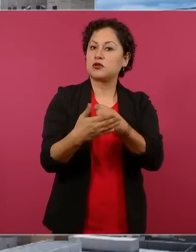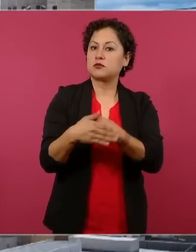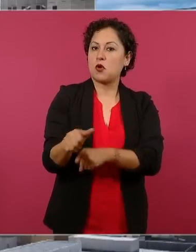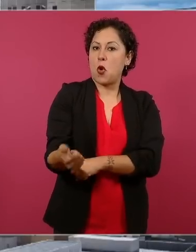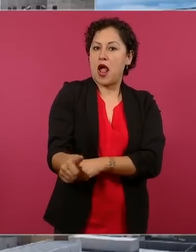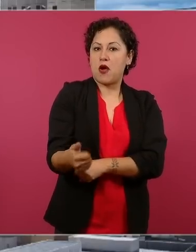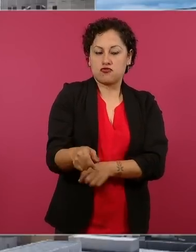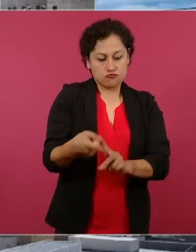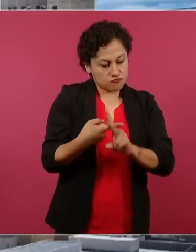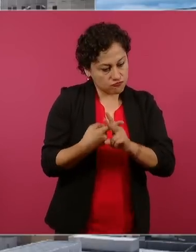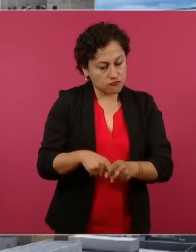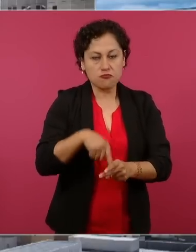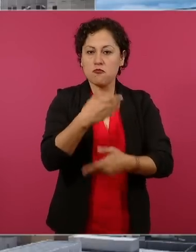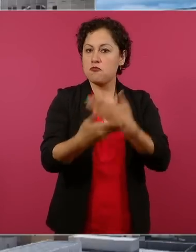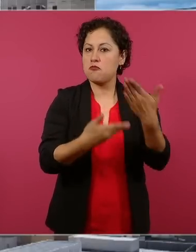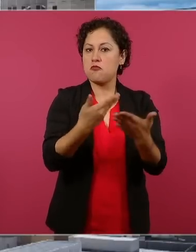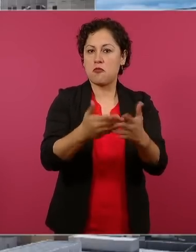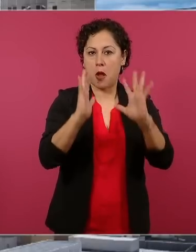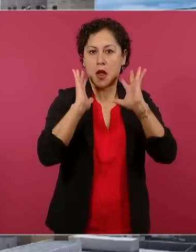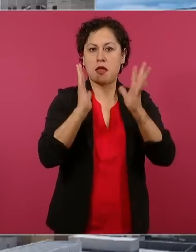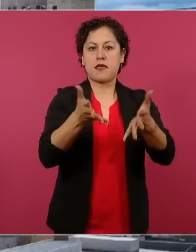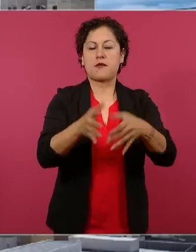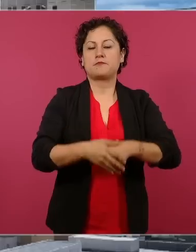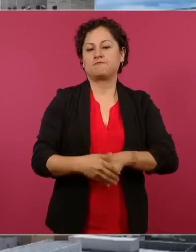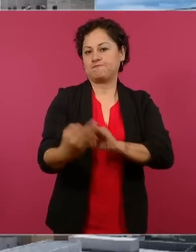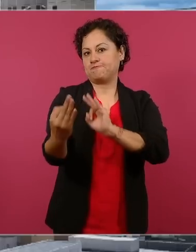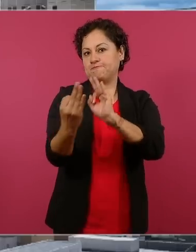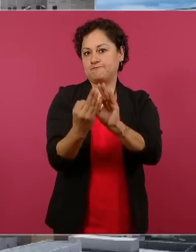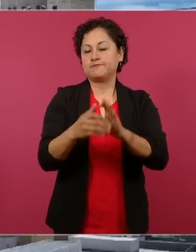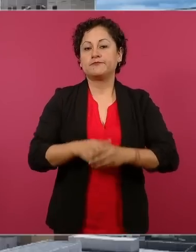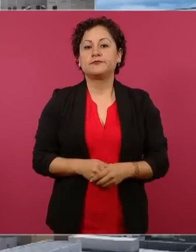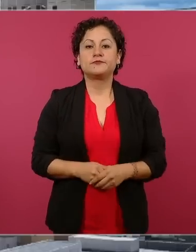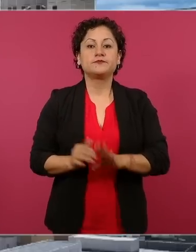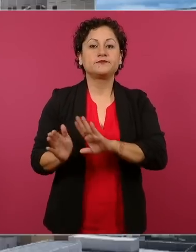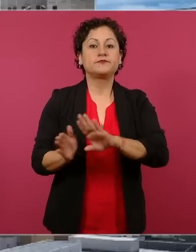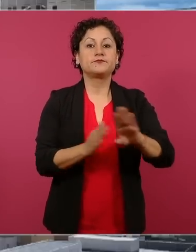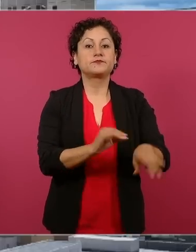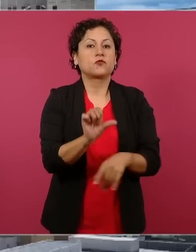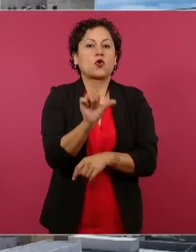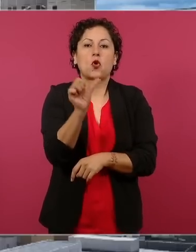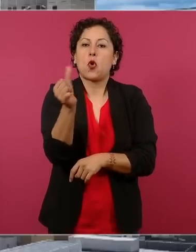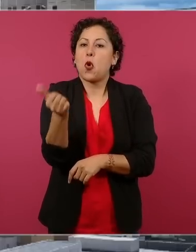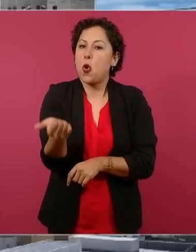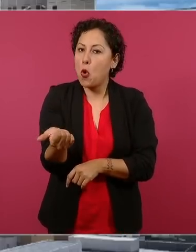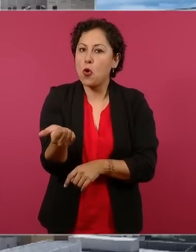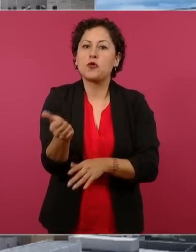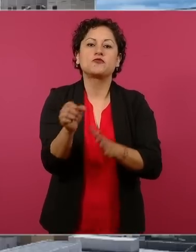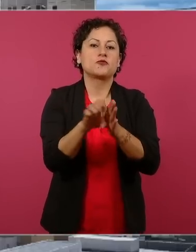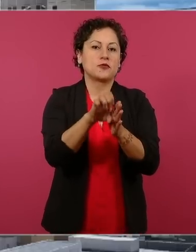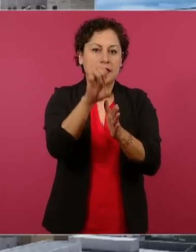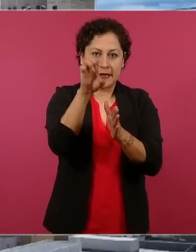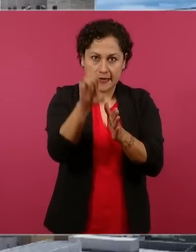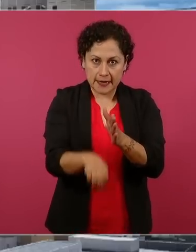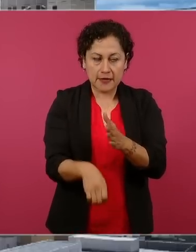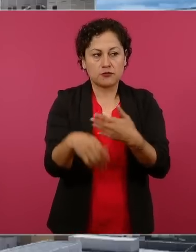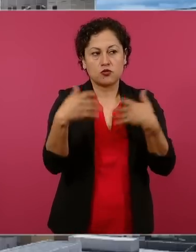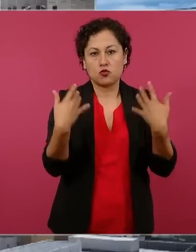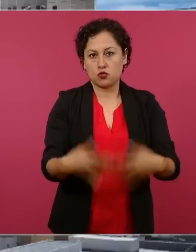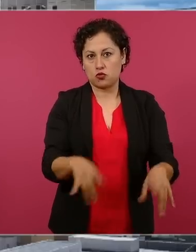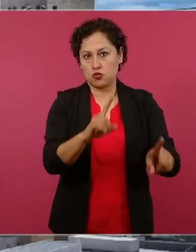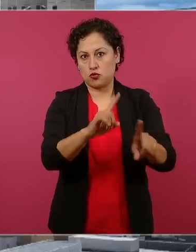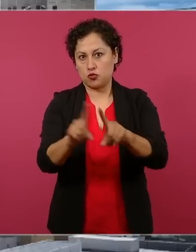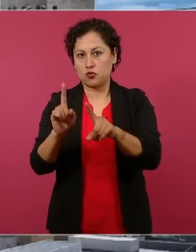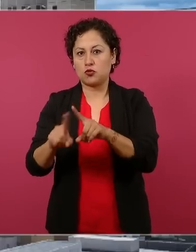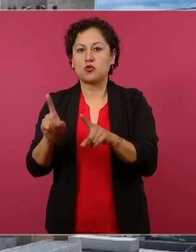ya en muy poco tiempo. También hubo casos muy característicos, producto del sismo